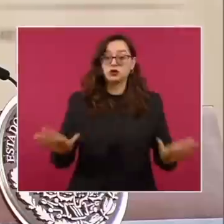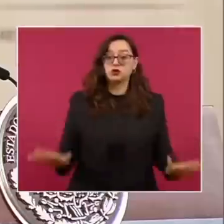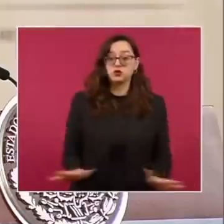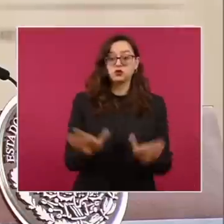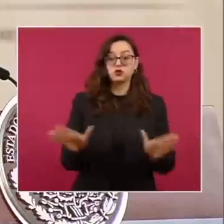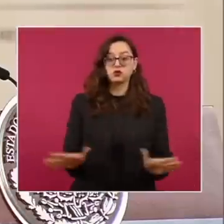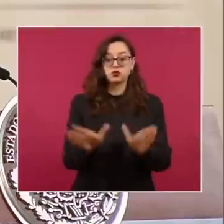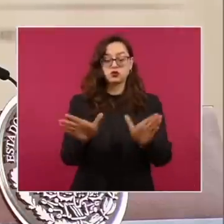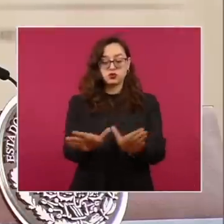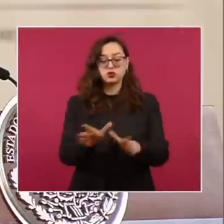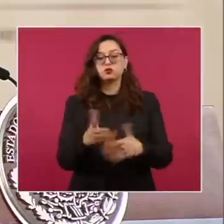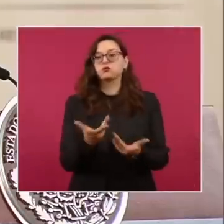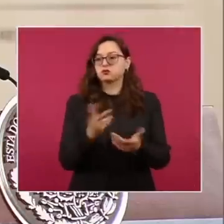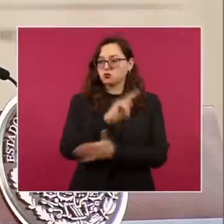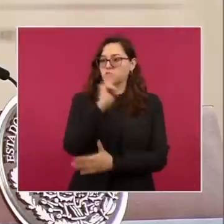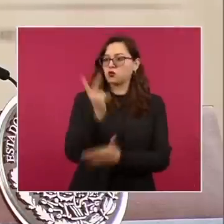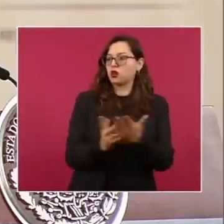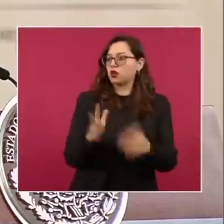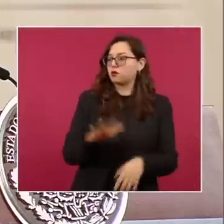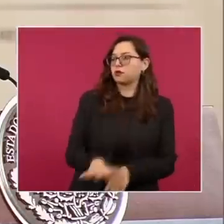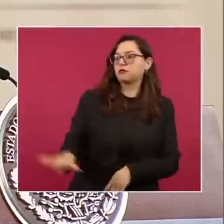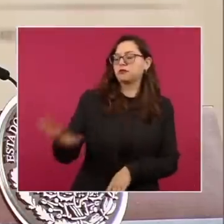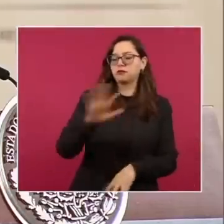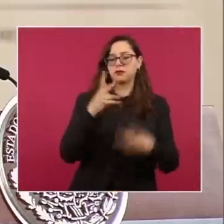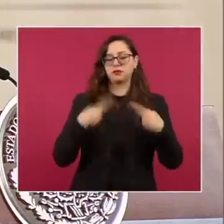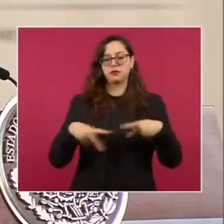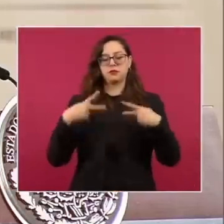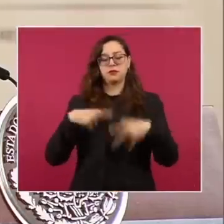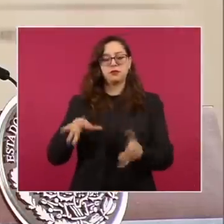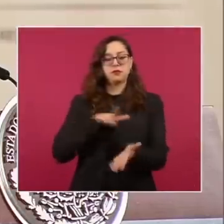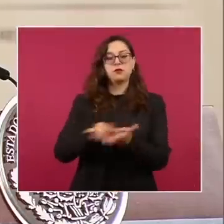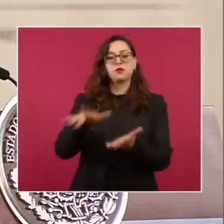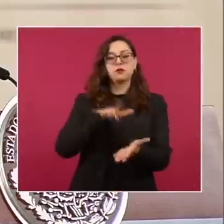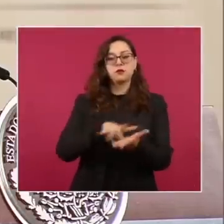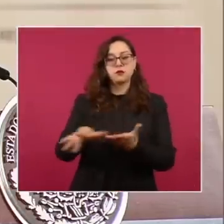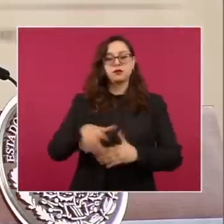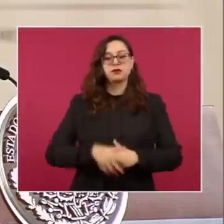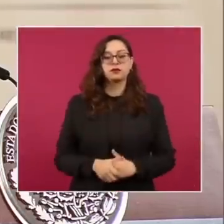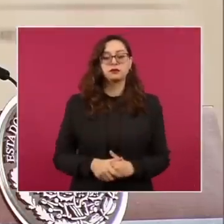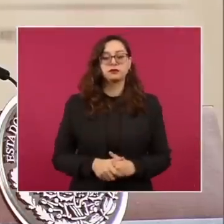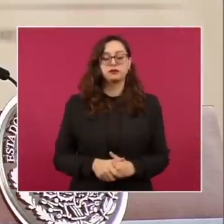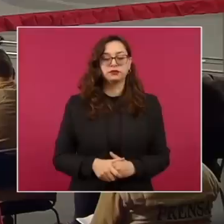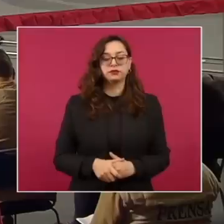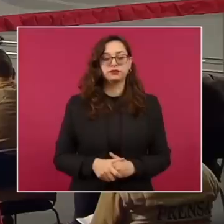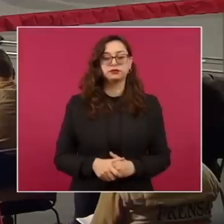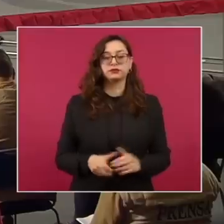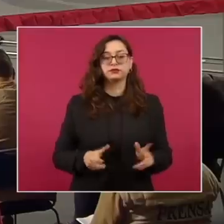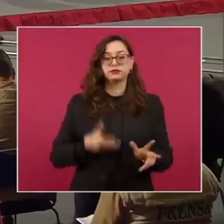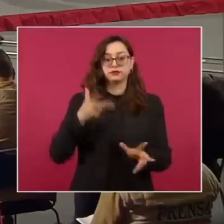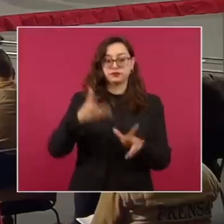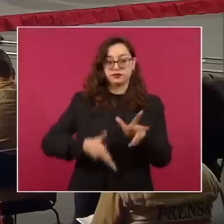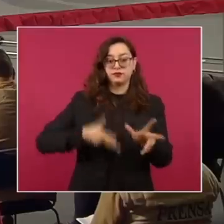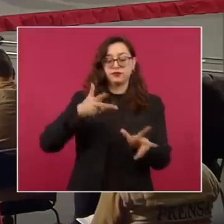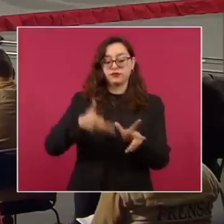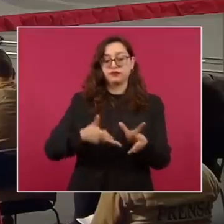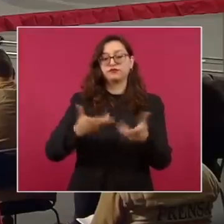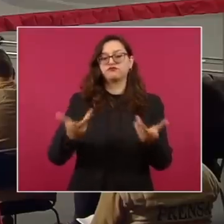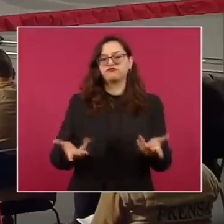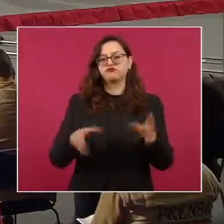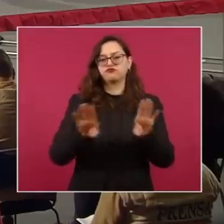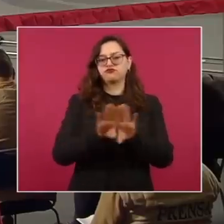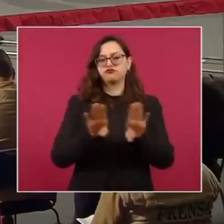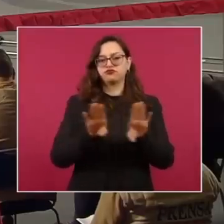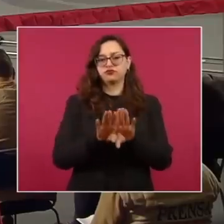para el bienestar que ya se aplican en la región. En cuanto a los trenes, serán 42 trenes, en total